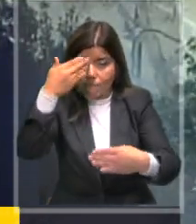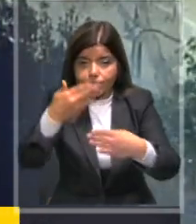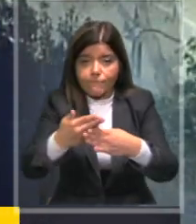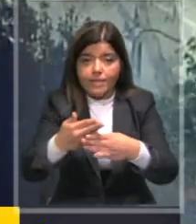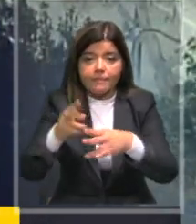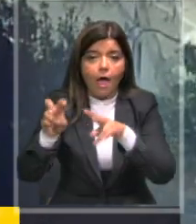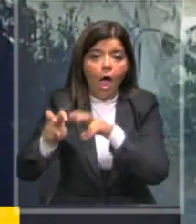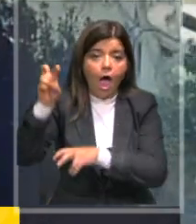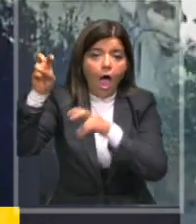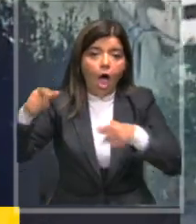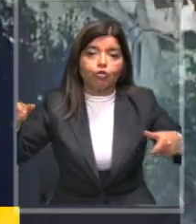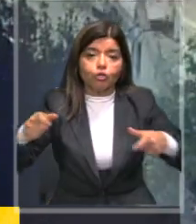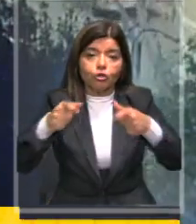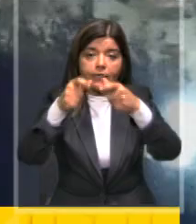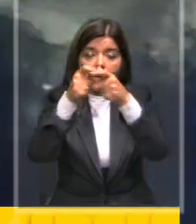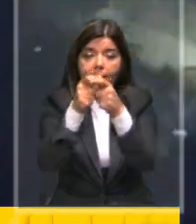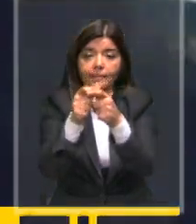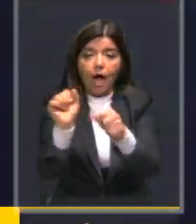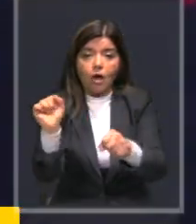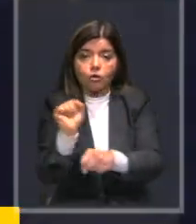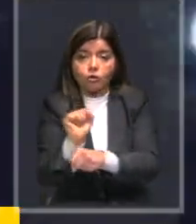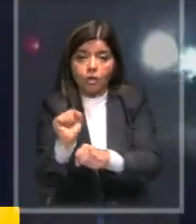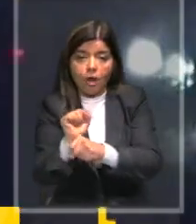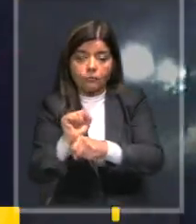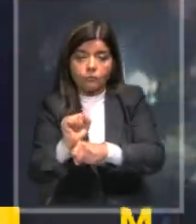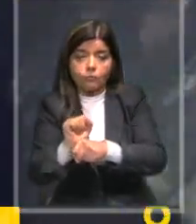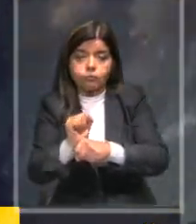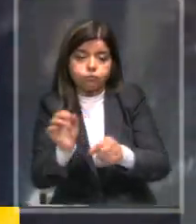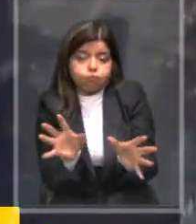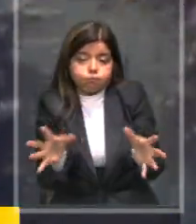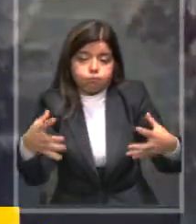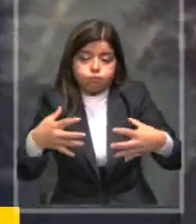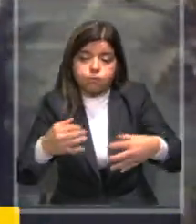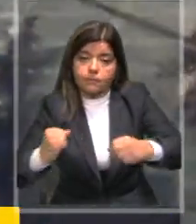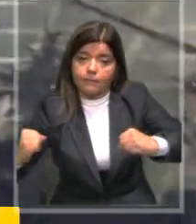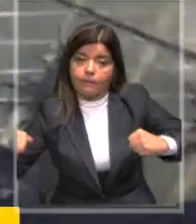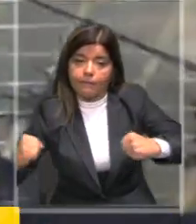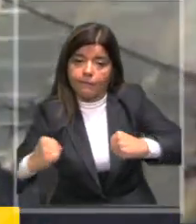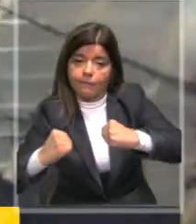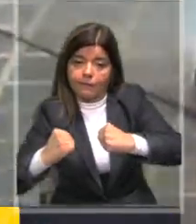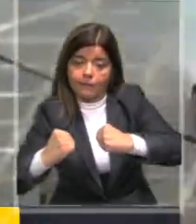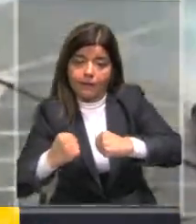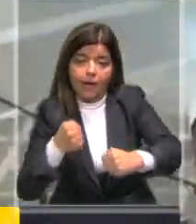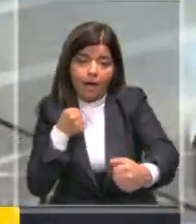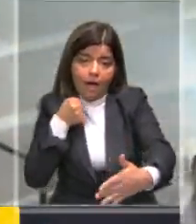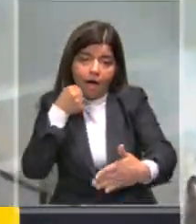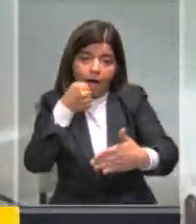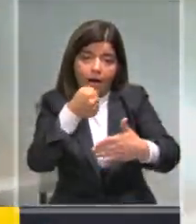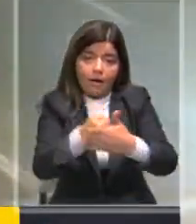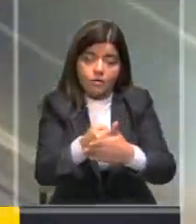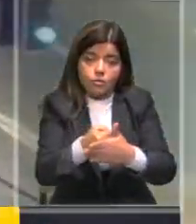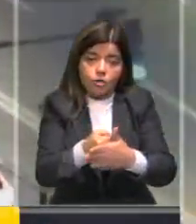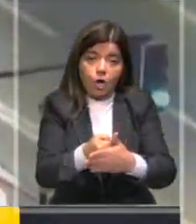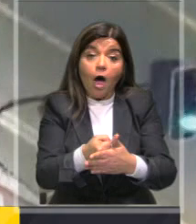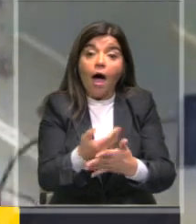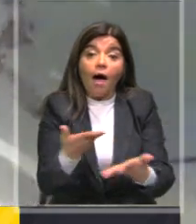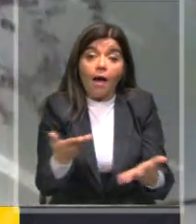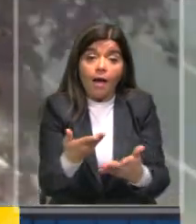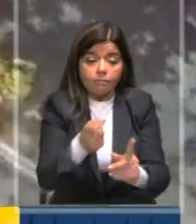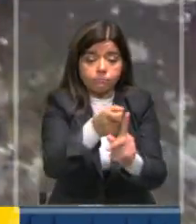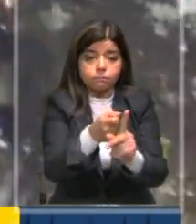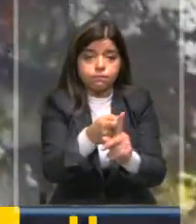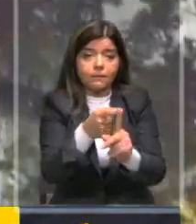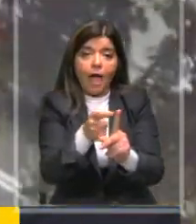Costanera Center, es que los vehículos lo atrapan, lo aprisionan, y ahí se produce el atropello de uno de los funcionarios policiales